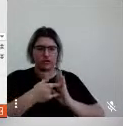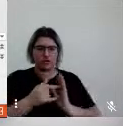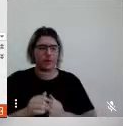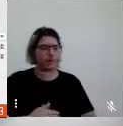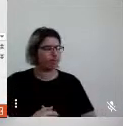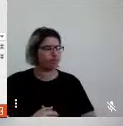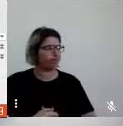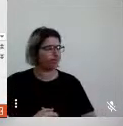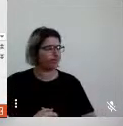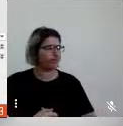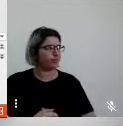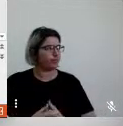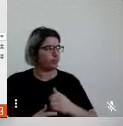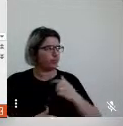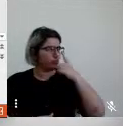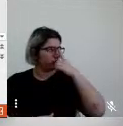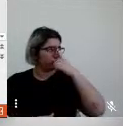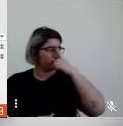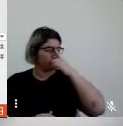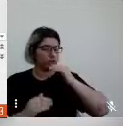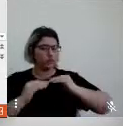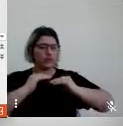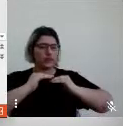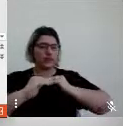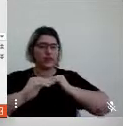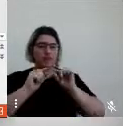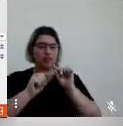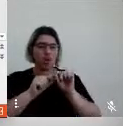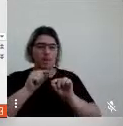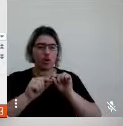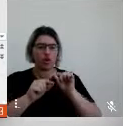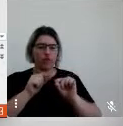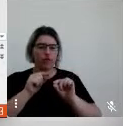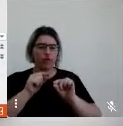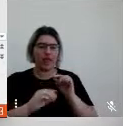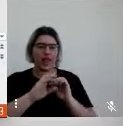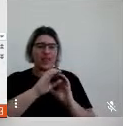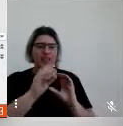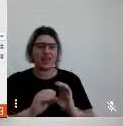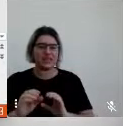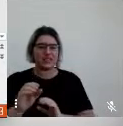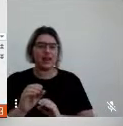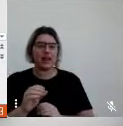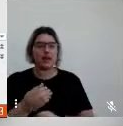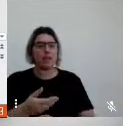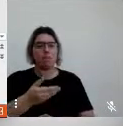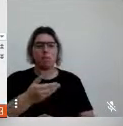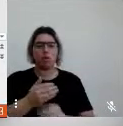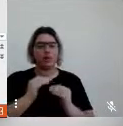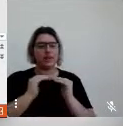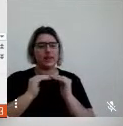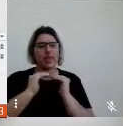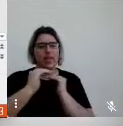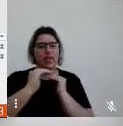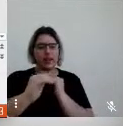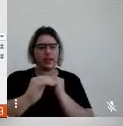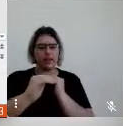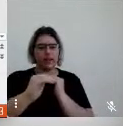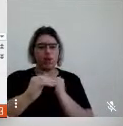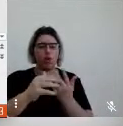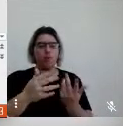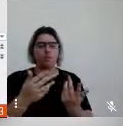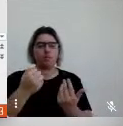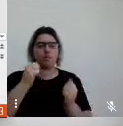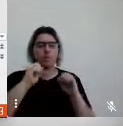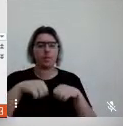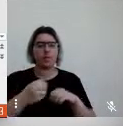En cuanto al equilibrio de la microbiota intestinal, es importante que haya un equilibrio de todas estas bacterias. Las bacterias